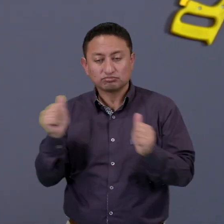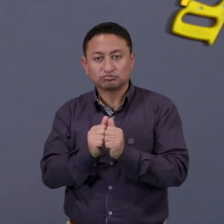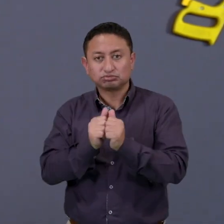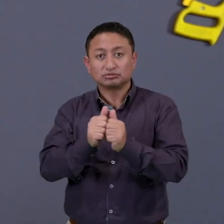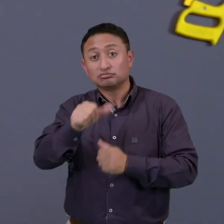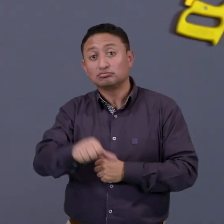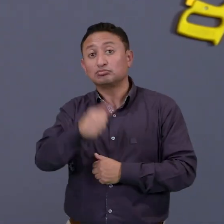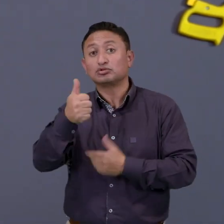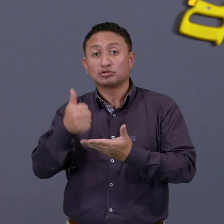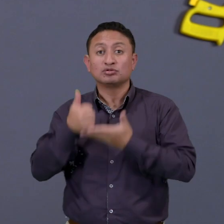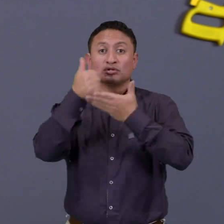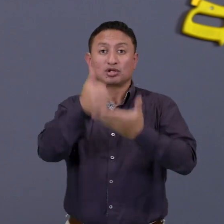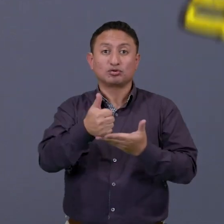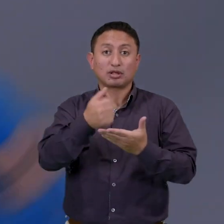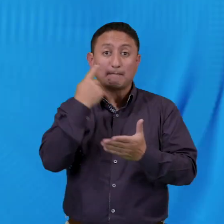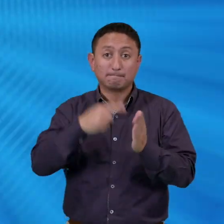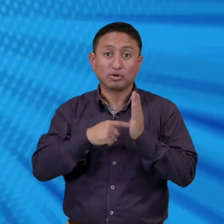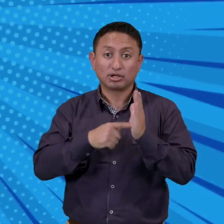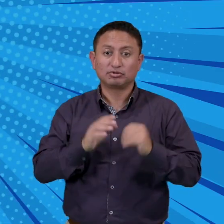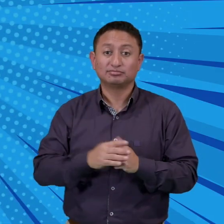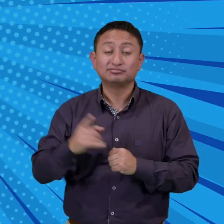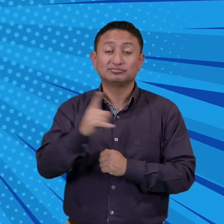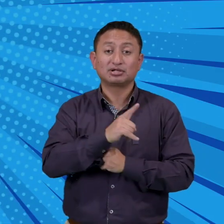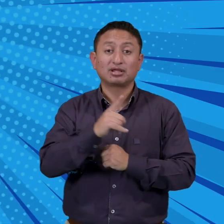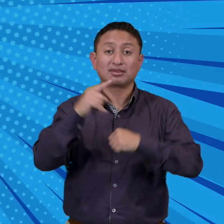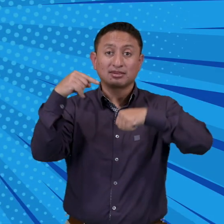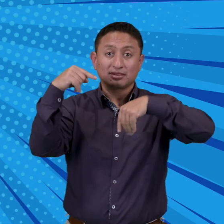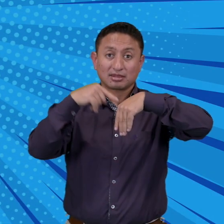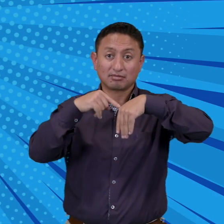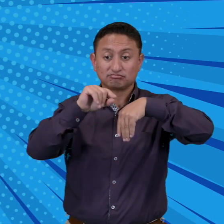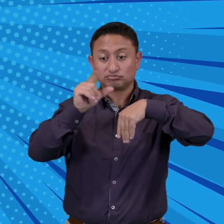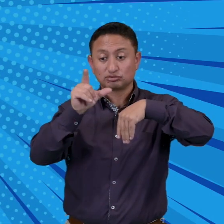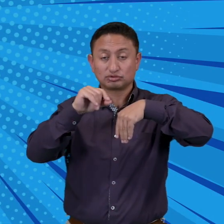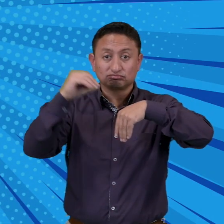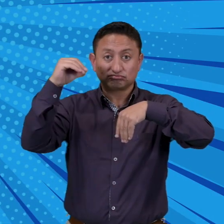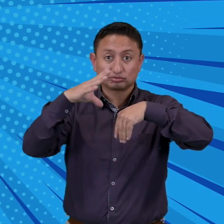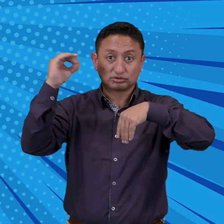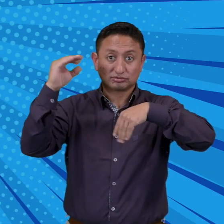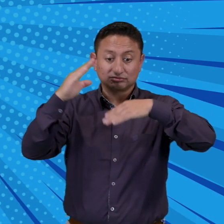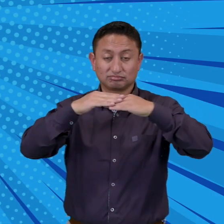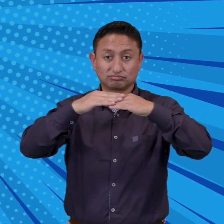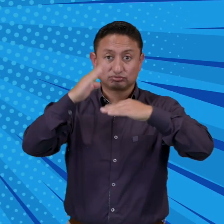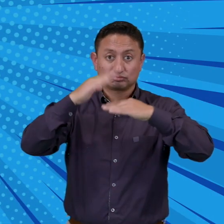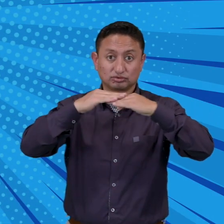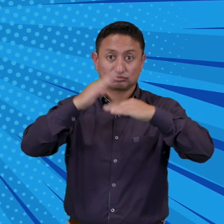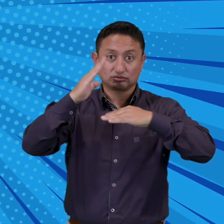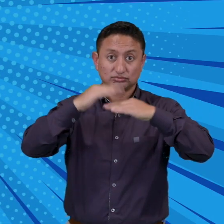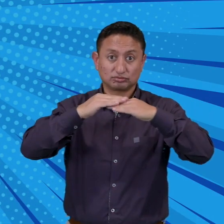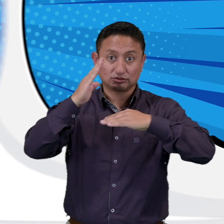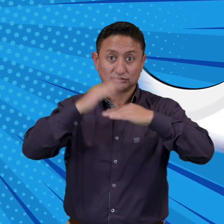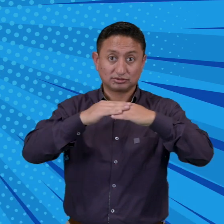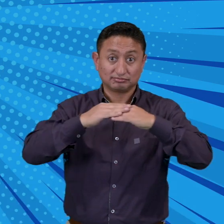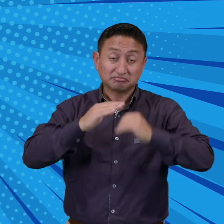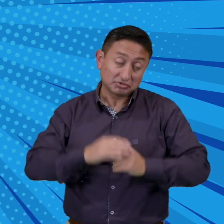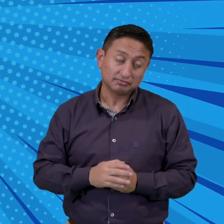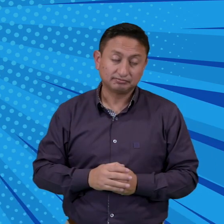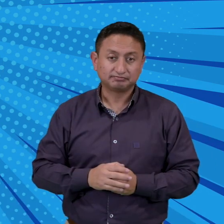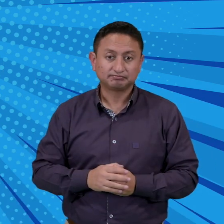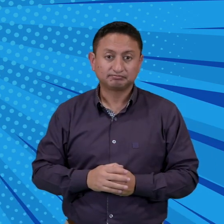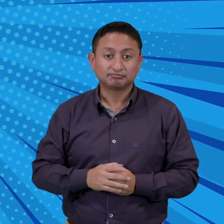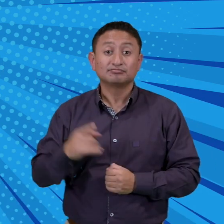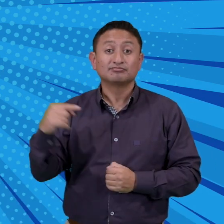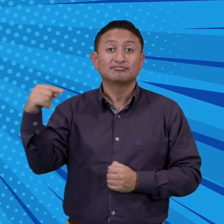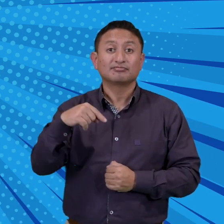de otros dispositivos tales como interruptores, para interrumpir o dar paso a la corriente eléctrica de modo manual.